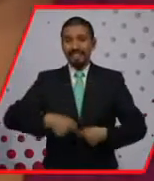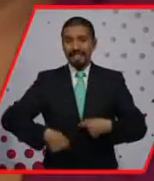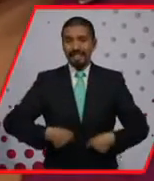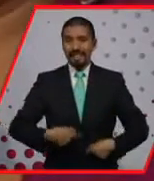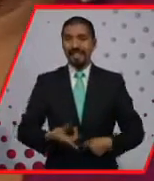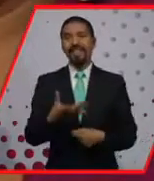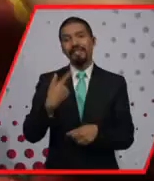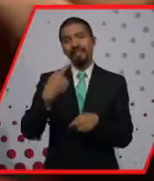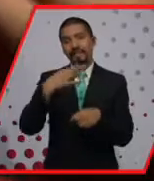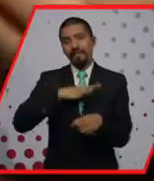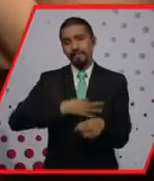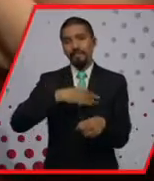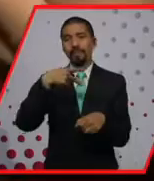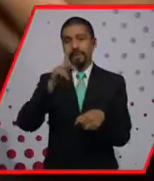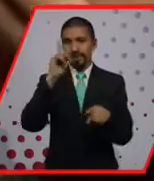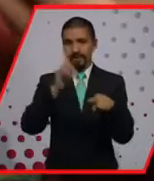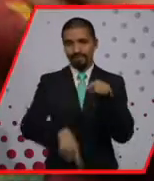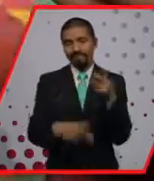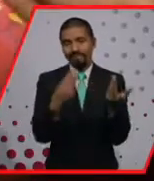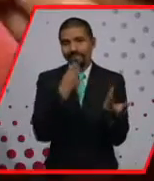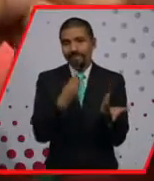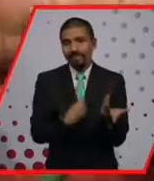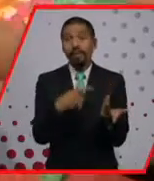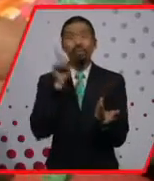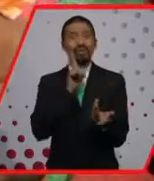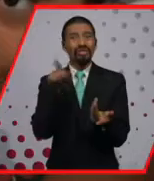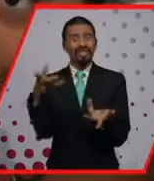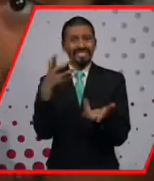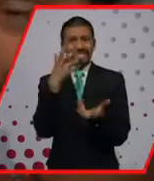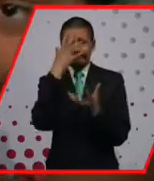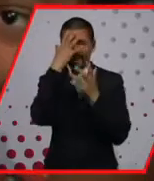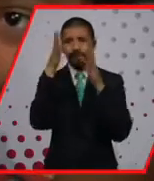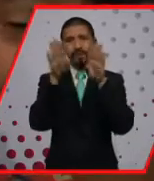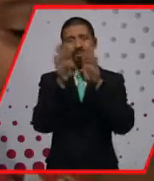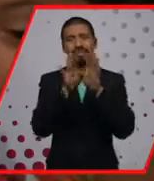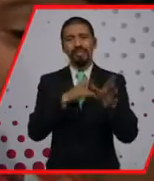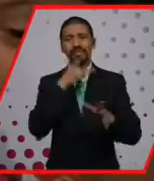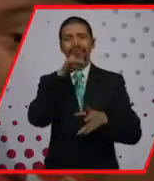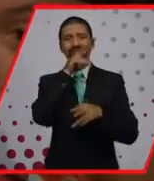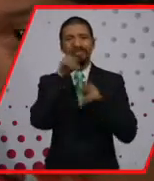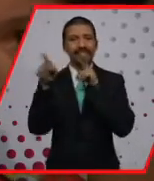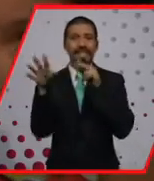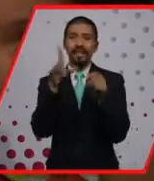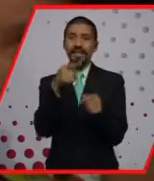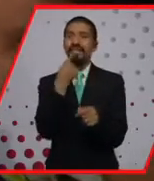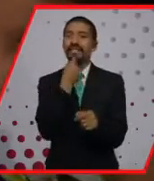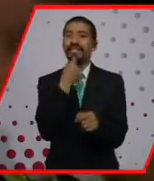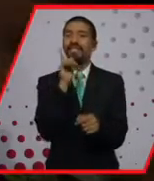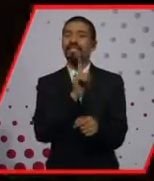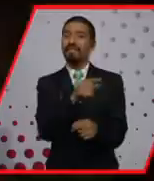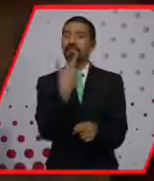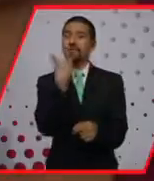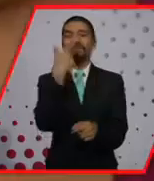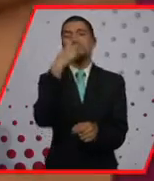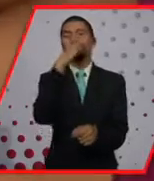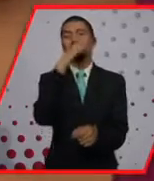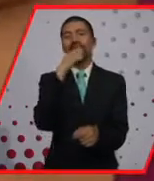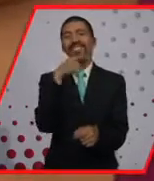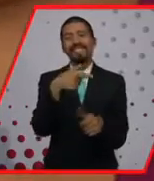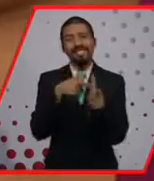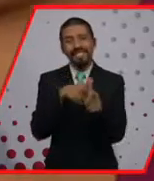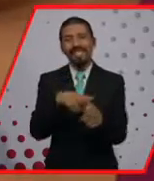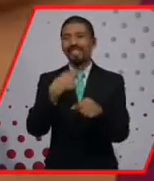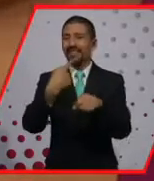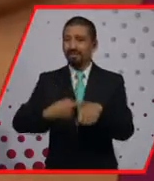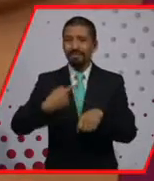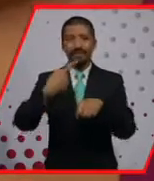se le había retirado. Sin saber qué hacer, la señora Nancy narra que se sentía frustrada de ver que su pequeña no mejoraba. Y seguía mal, seguía